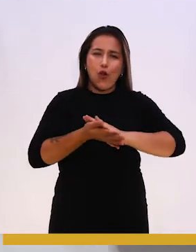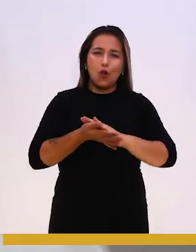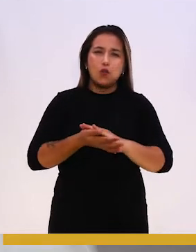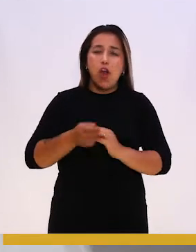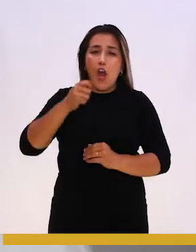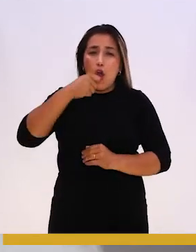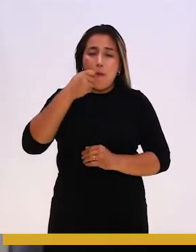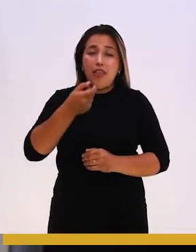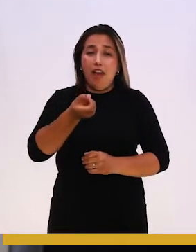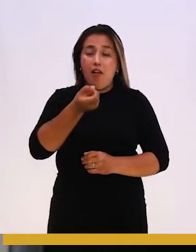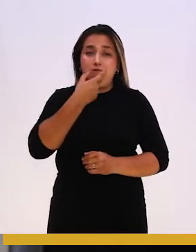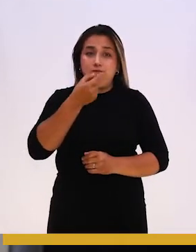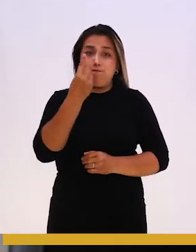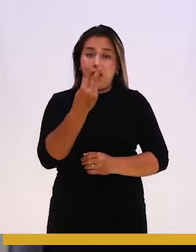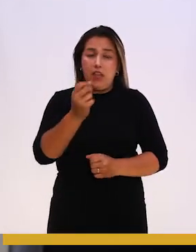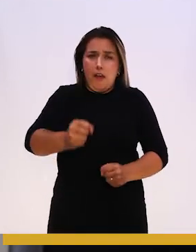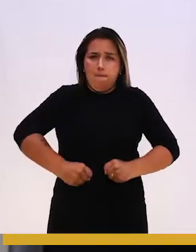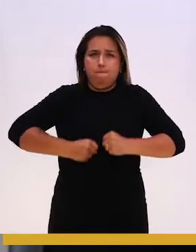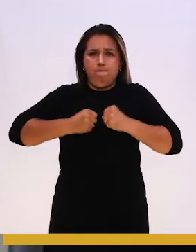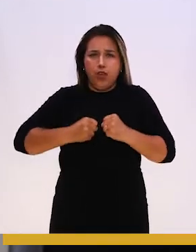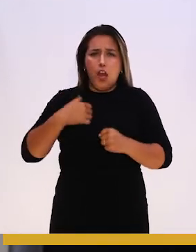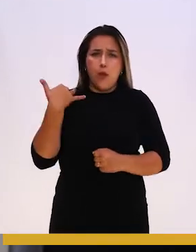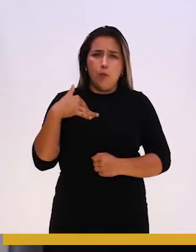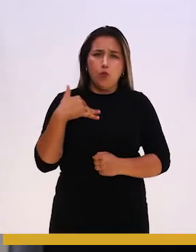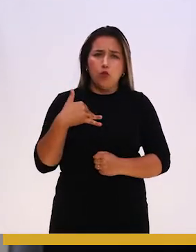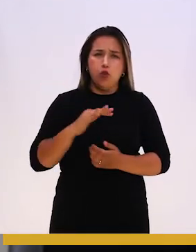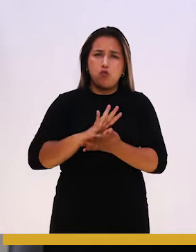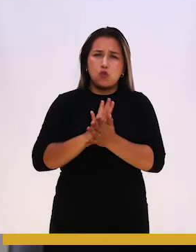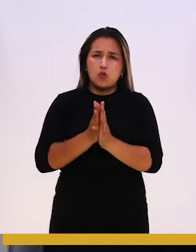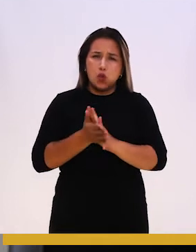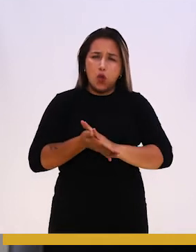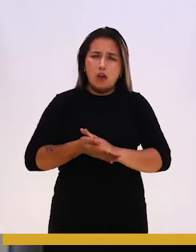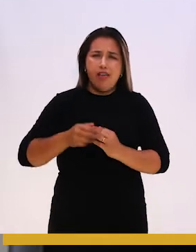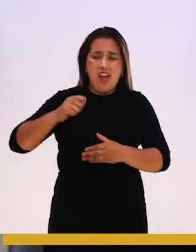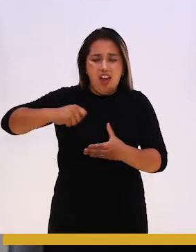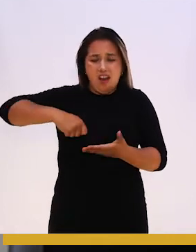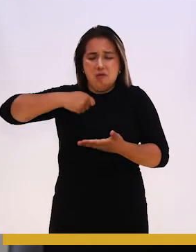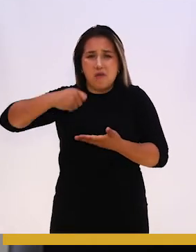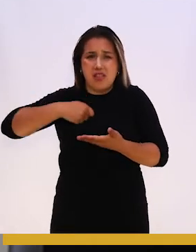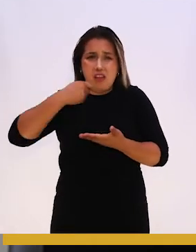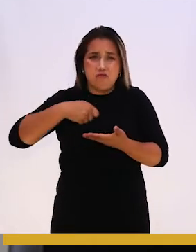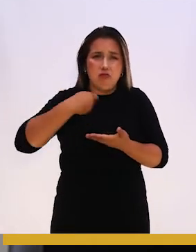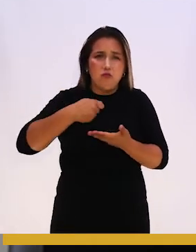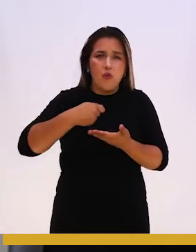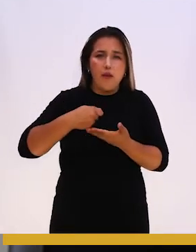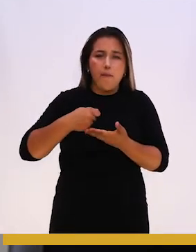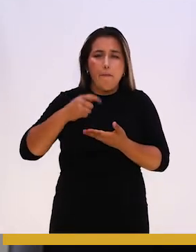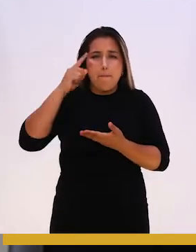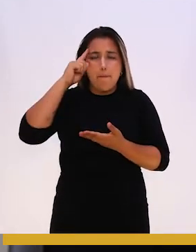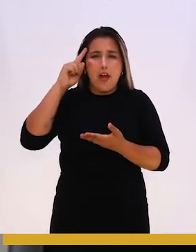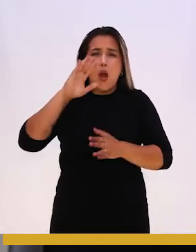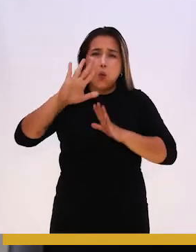es trascendental, que toda alimentación es fundamental para el aspecto inmunológico, para el aspecto de